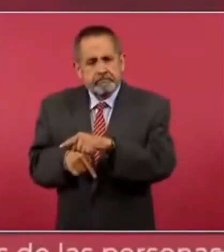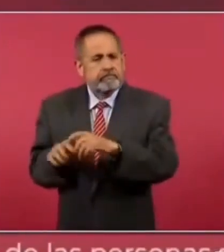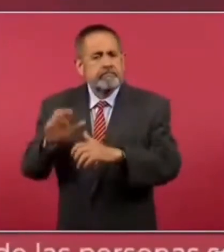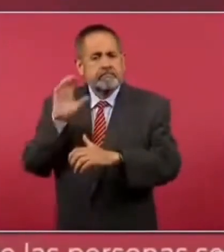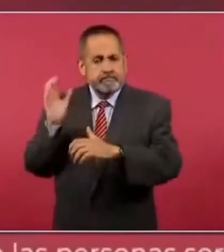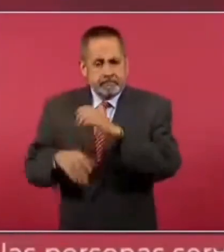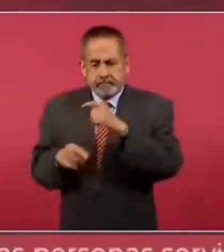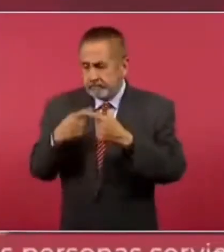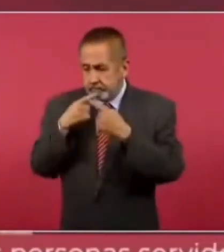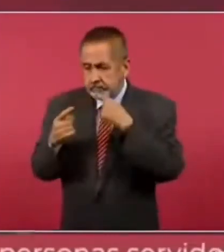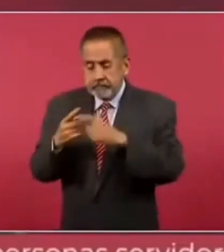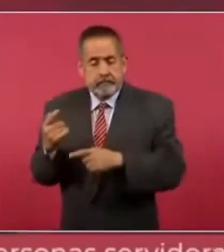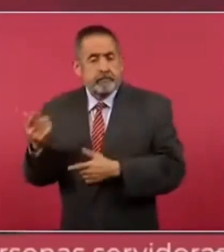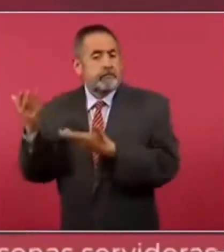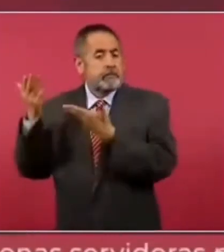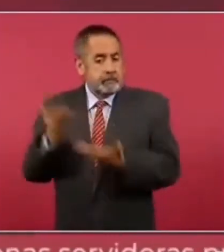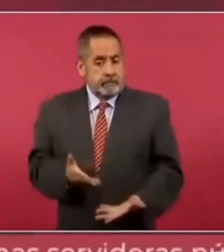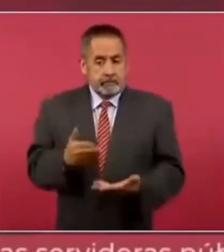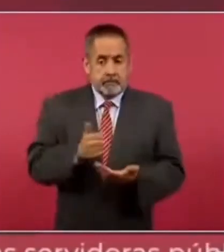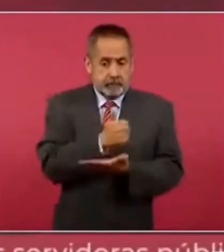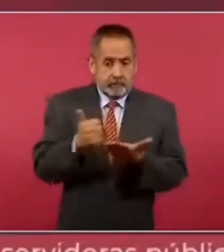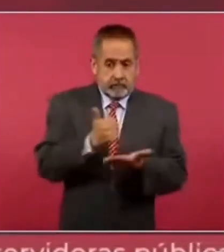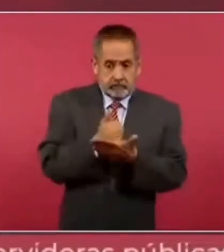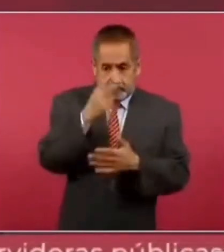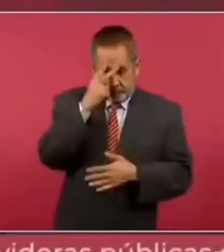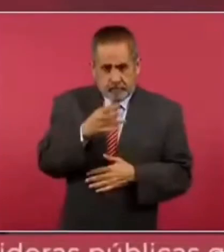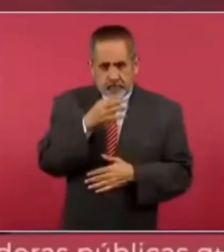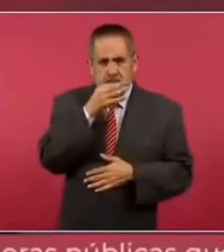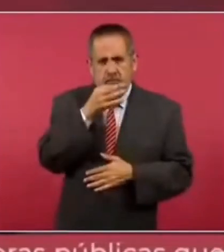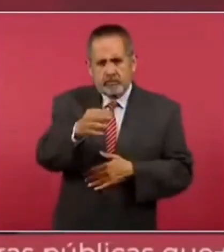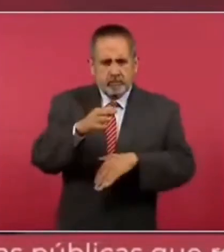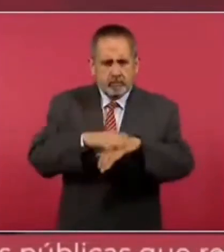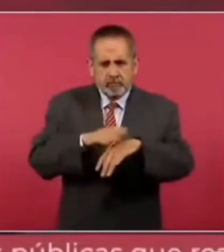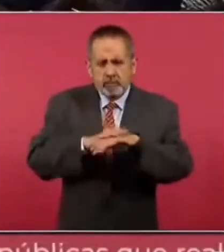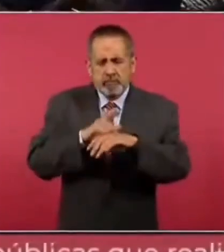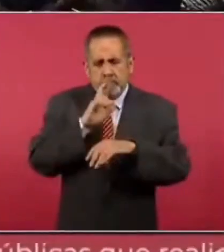posteriormente, cuando llegó a la Ciudad de México, se le comunicó el resultado del análisis.